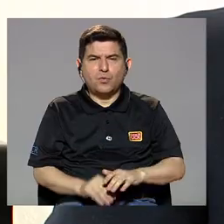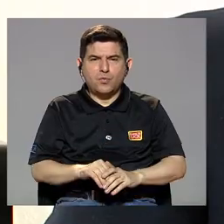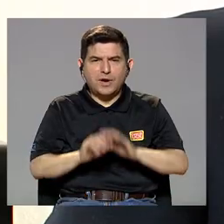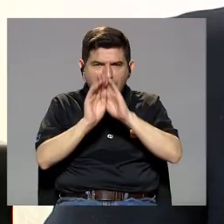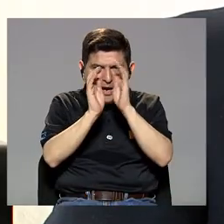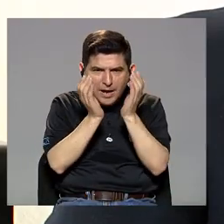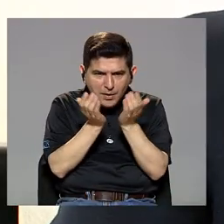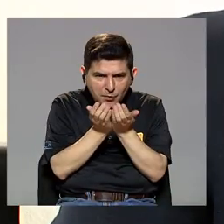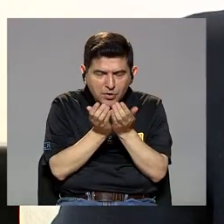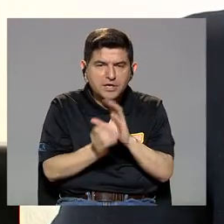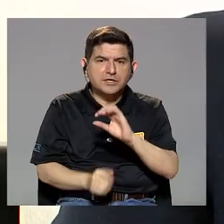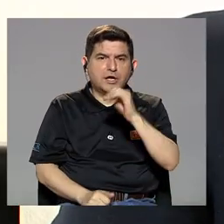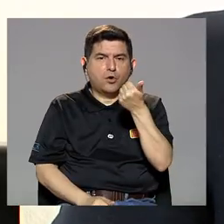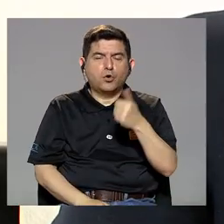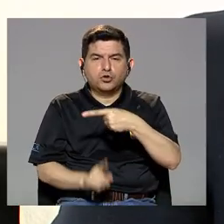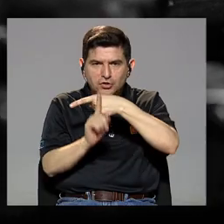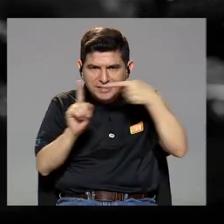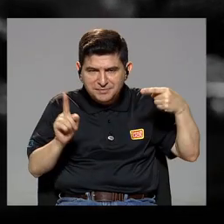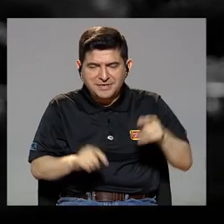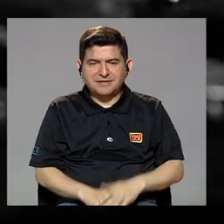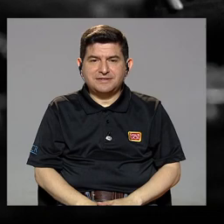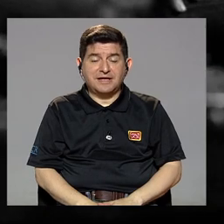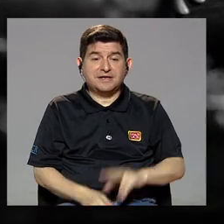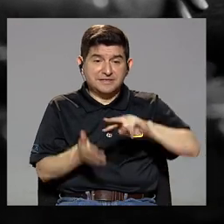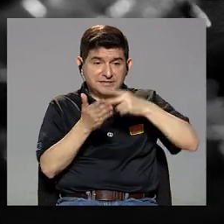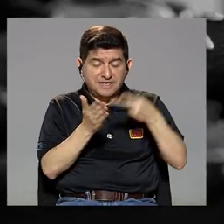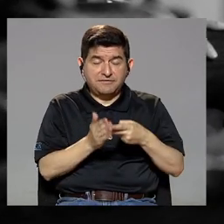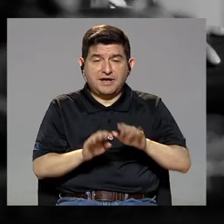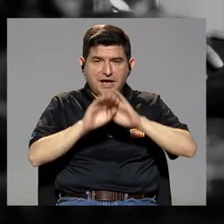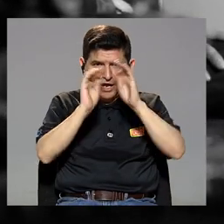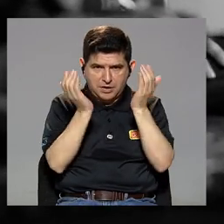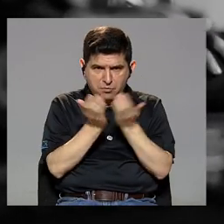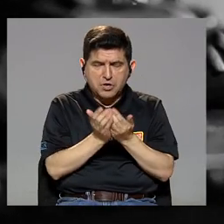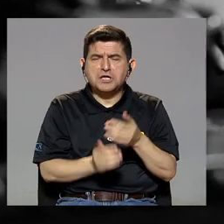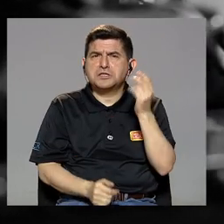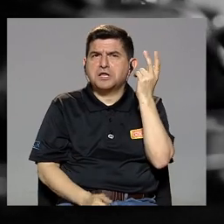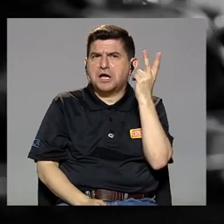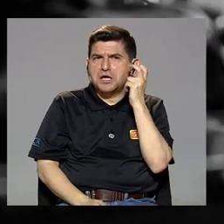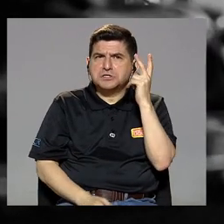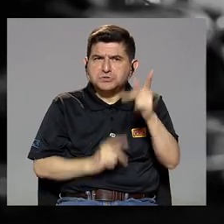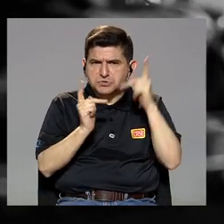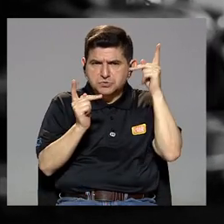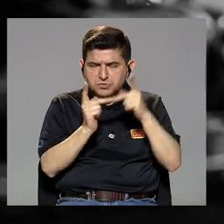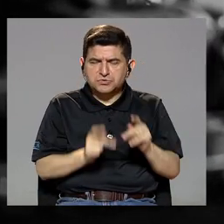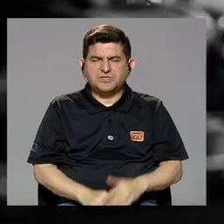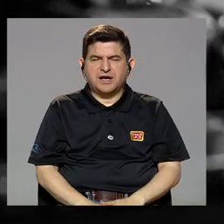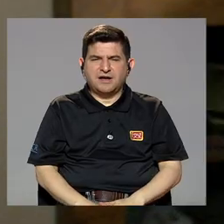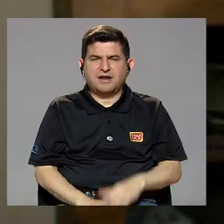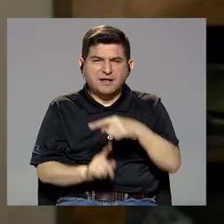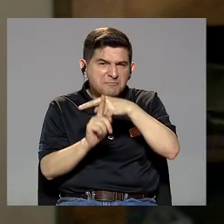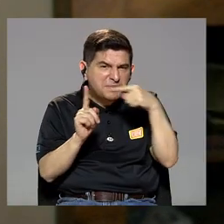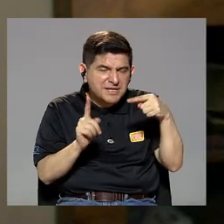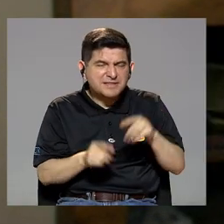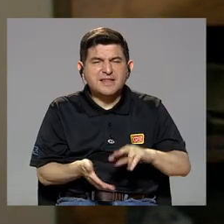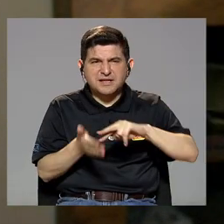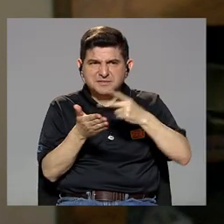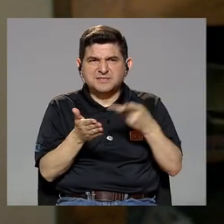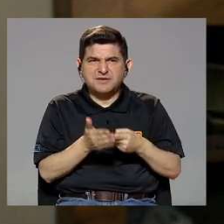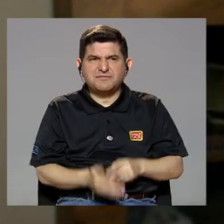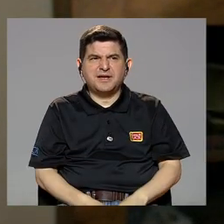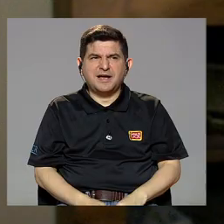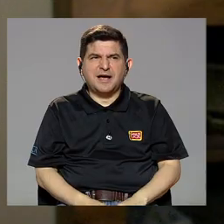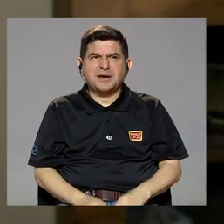la haré bolita redonda se oía perfectamente a la mitad de la bolita si había menos pero se oía y